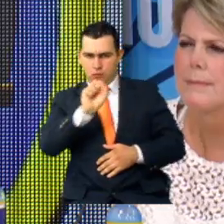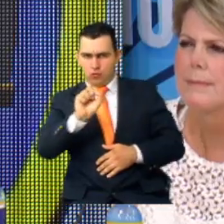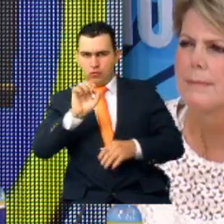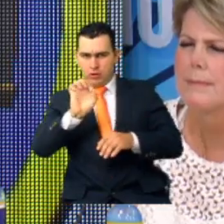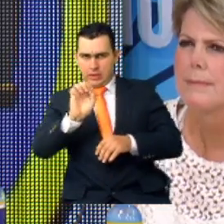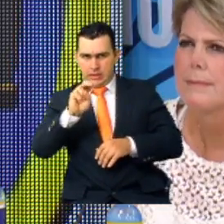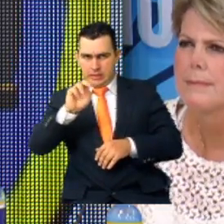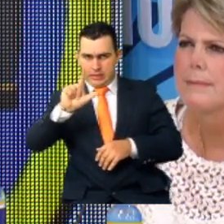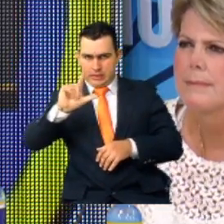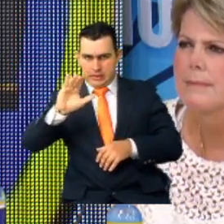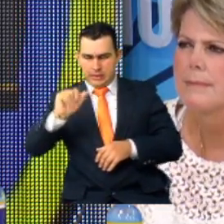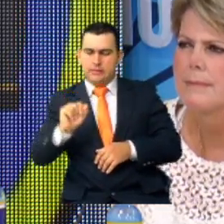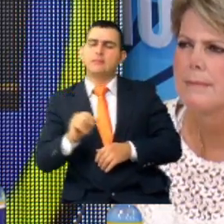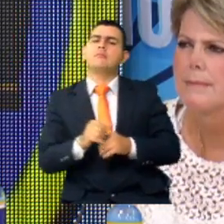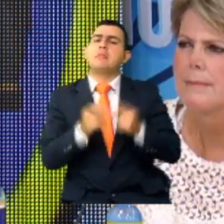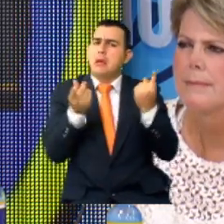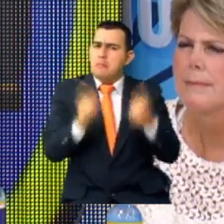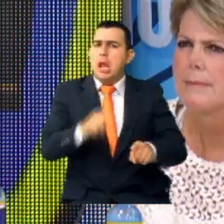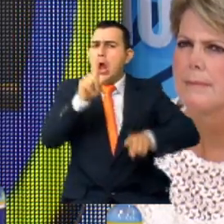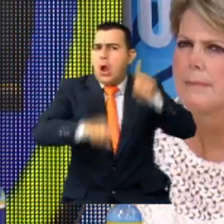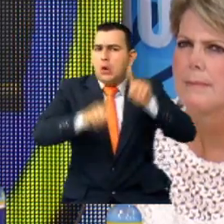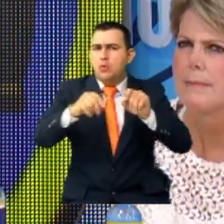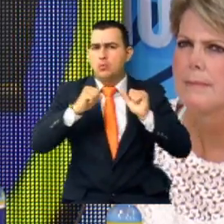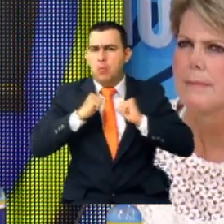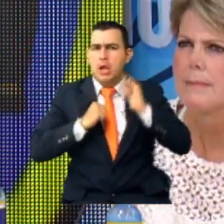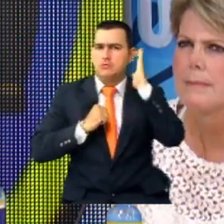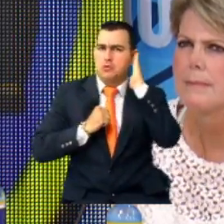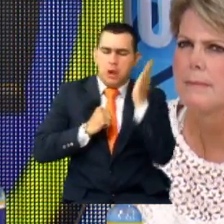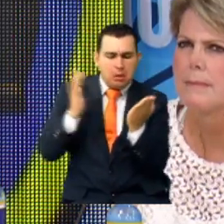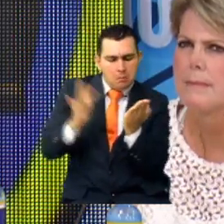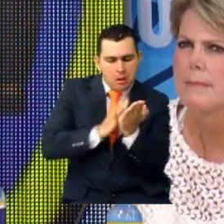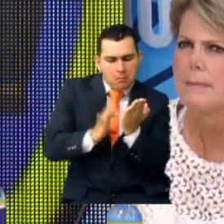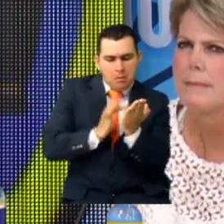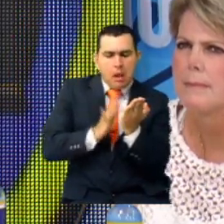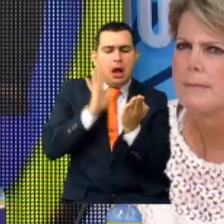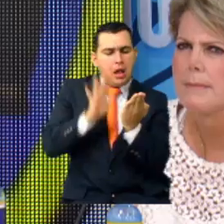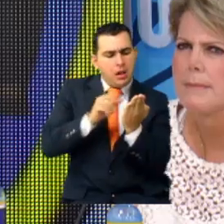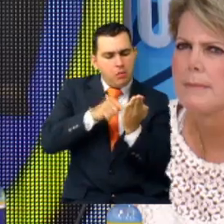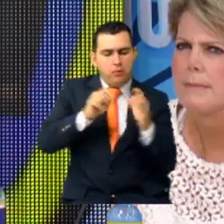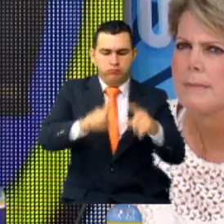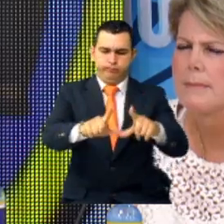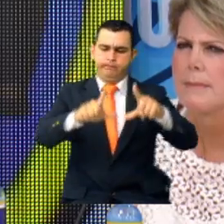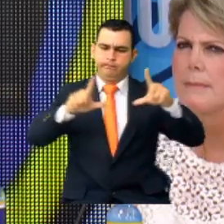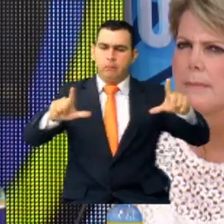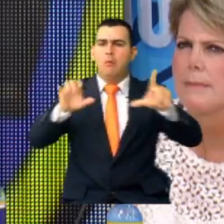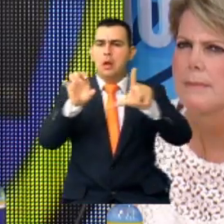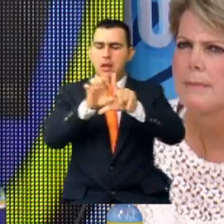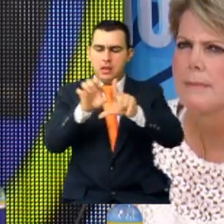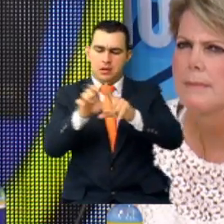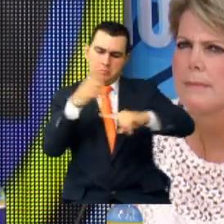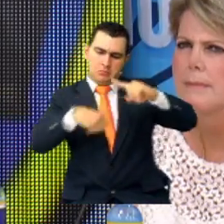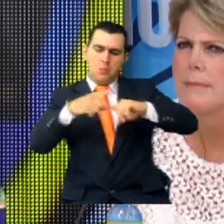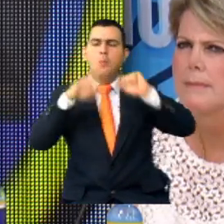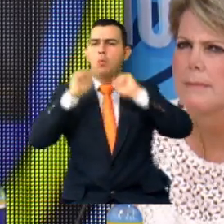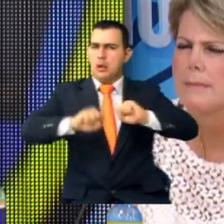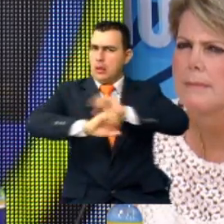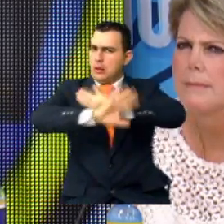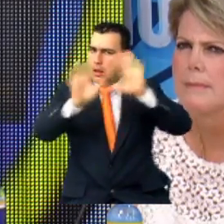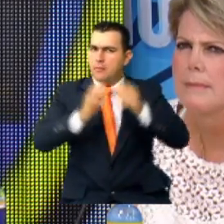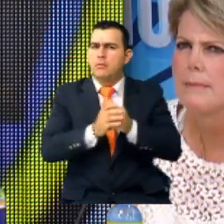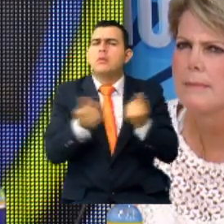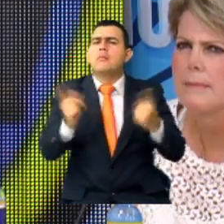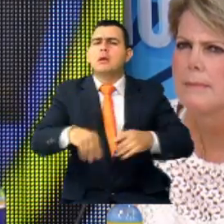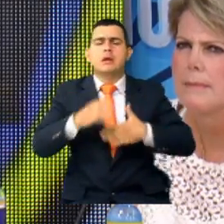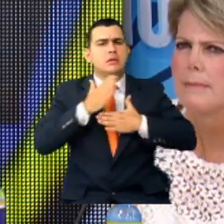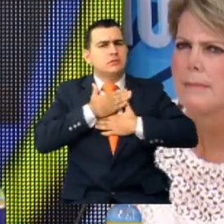www.enlacetelevisión.com, asimismo a quienes lo realizan a través de sus dispositivos tipo Android con la aplicación diseñada para estos celulares. Saludamos de igual manera a